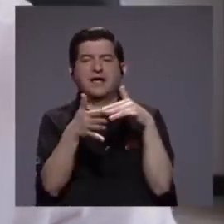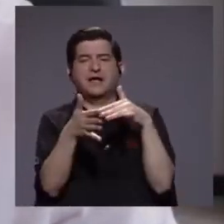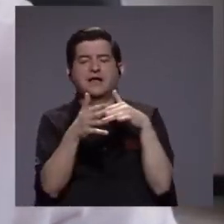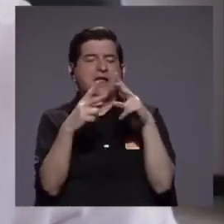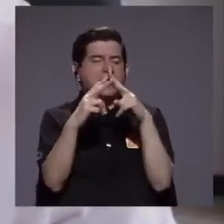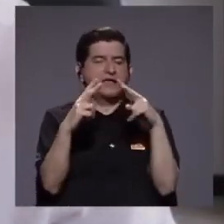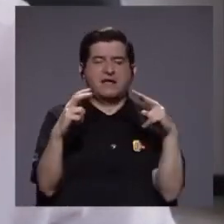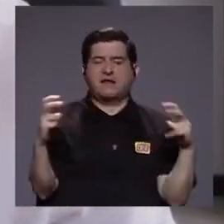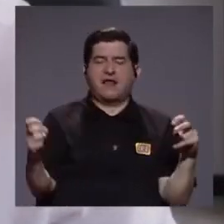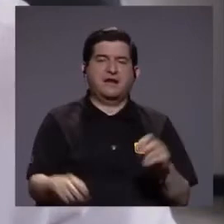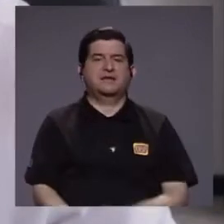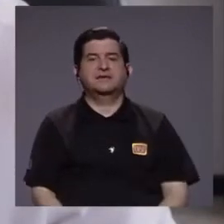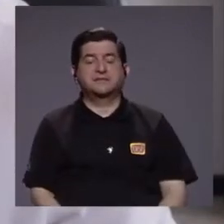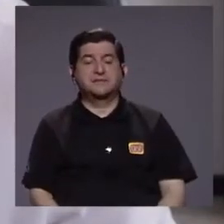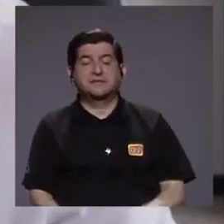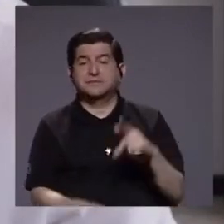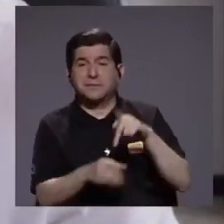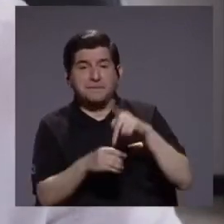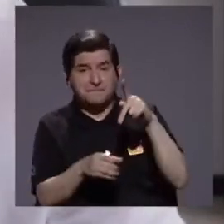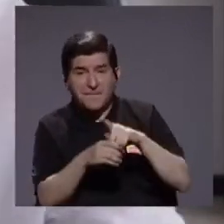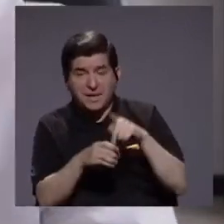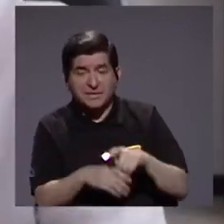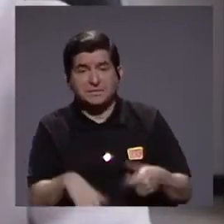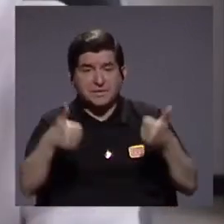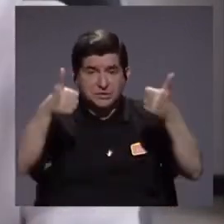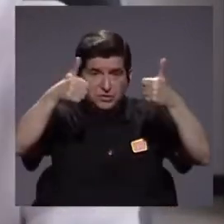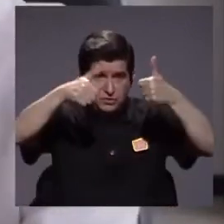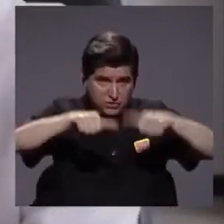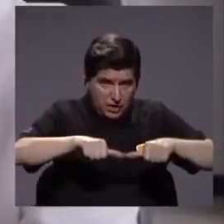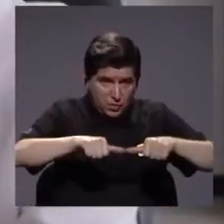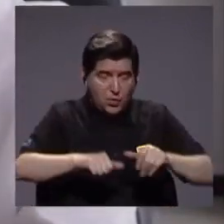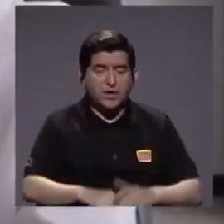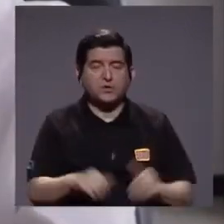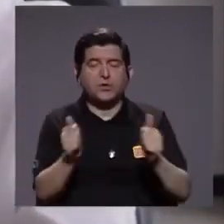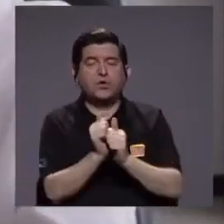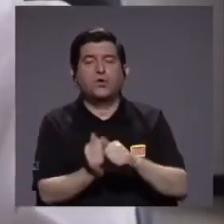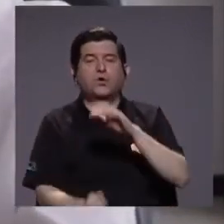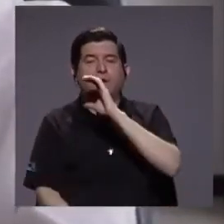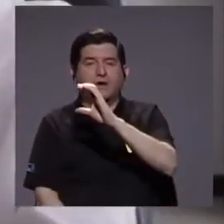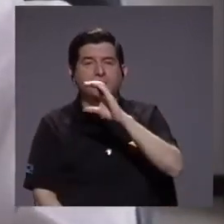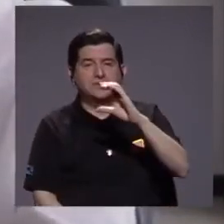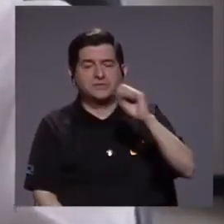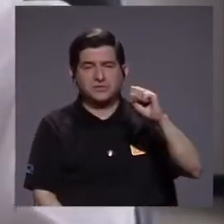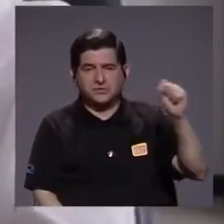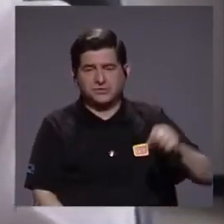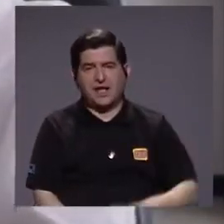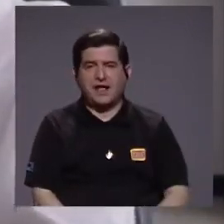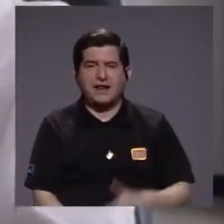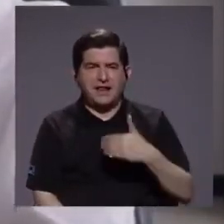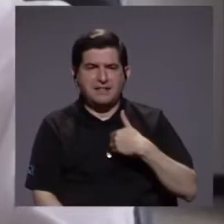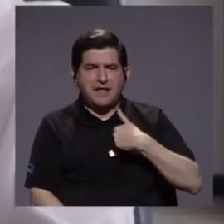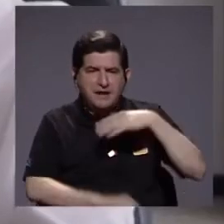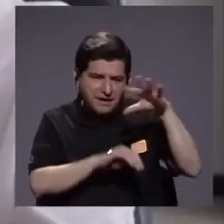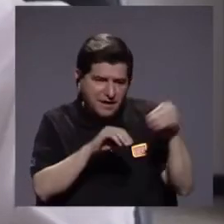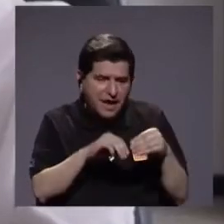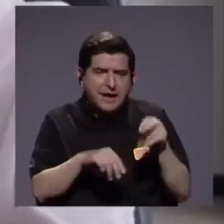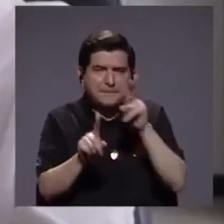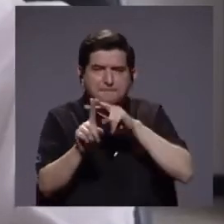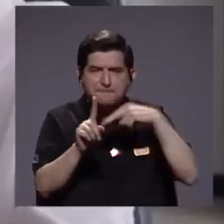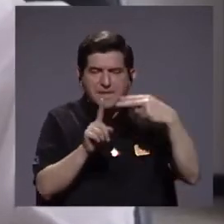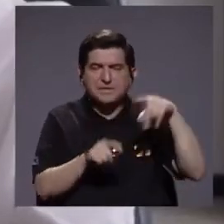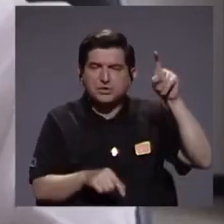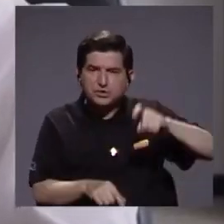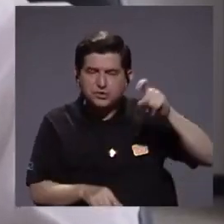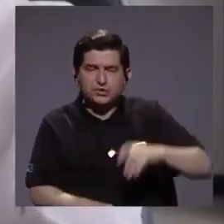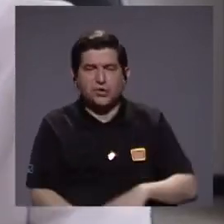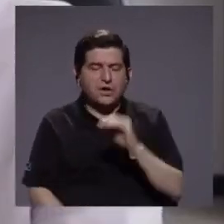ese análisis previo, en esa participación para un convenio marco con la Caja Costarricense del Seguro Social que tenga incorporada la visión, las